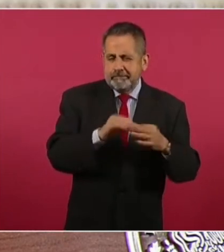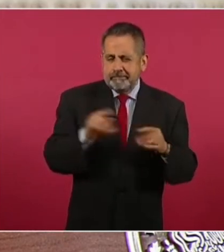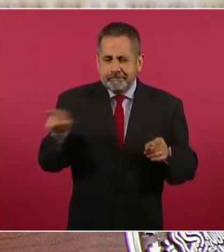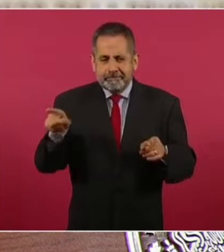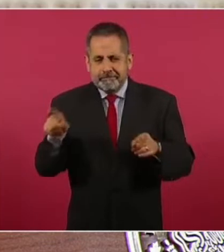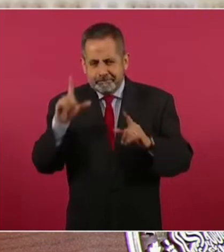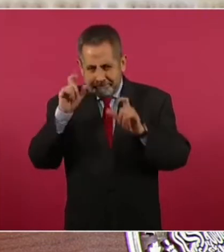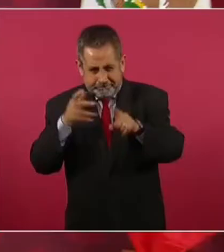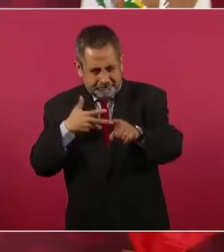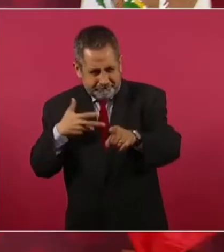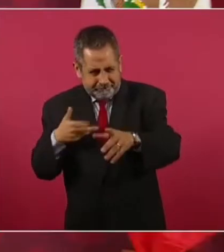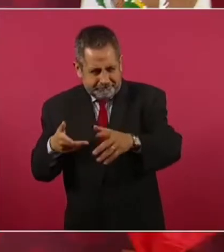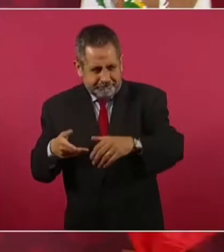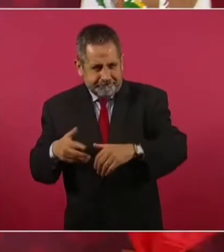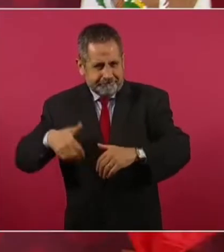la tienes?